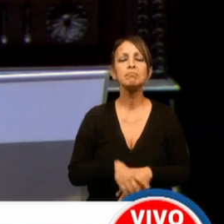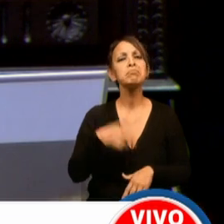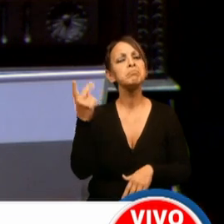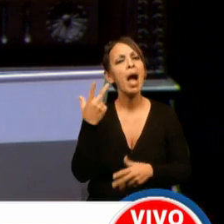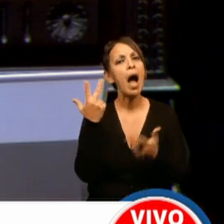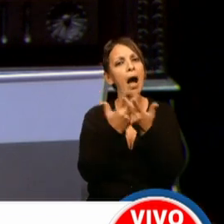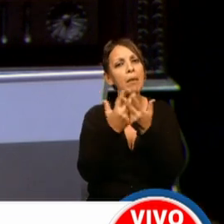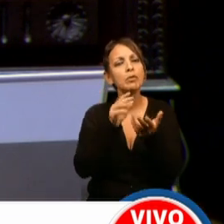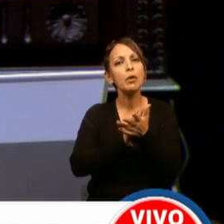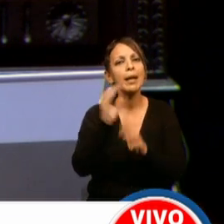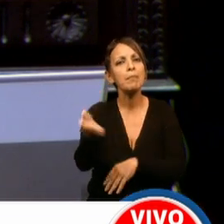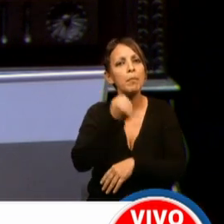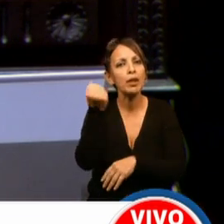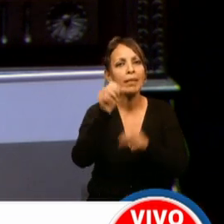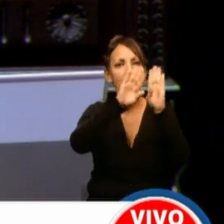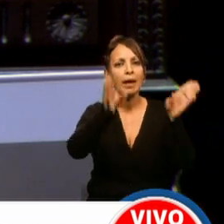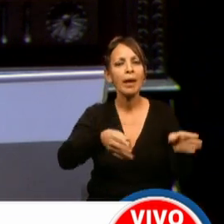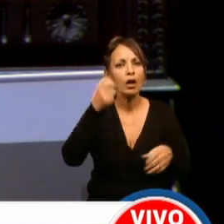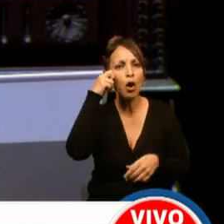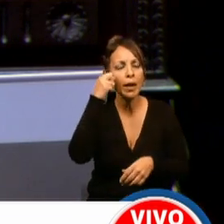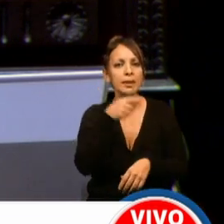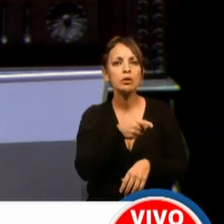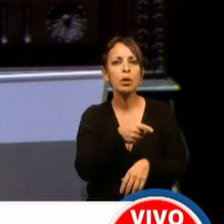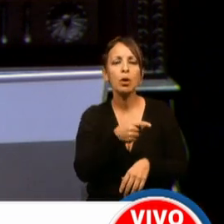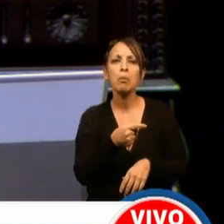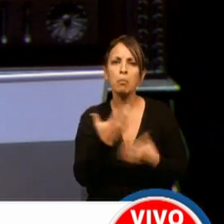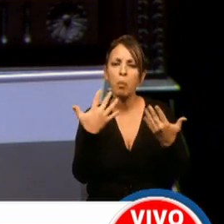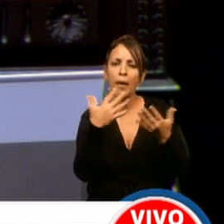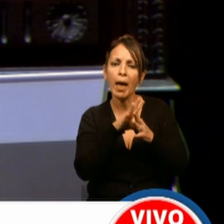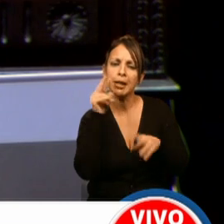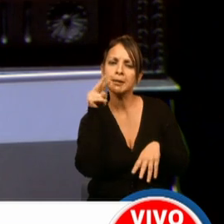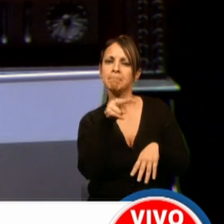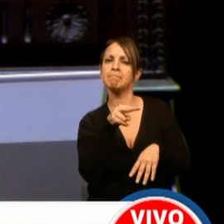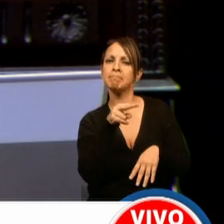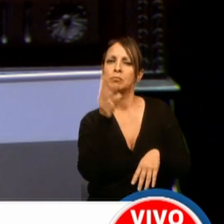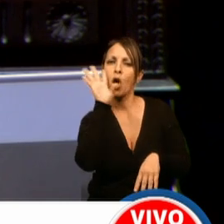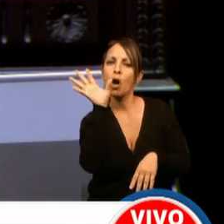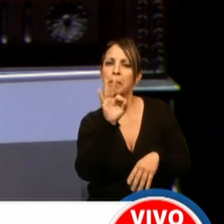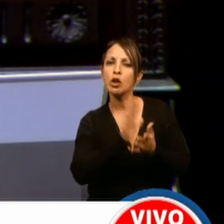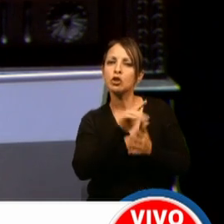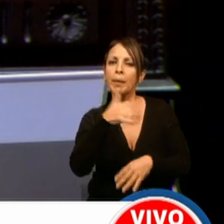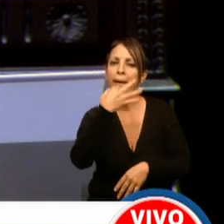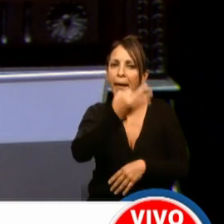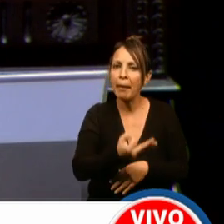hablábamos de la importancia de que el congreso pueda también tener una mirada sobre toda esta realidad